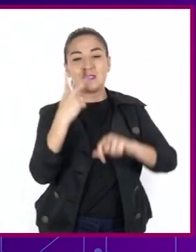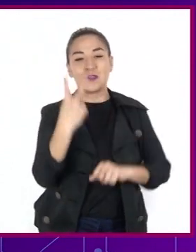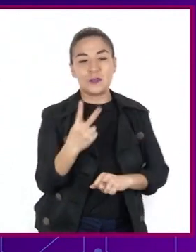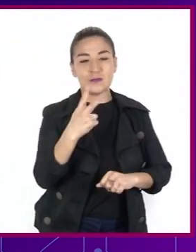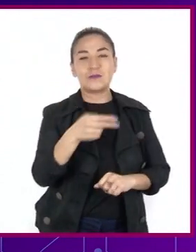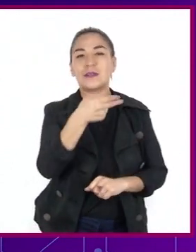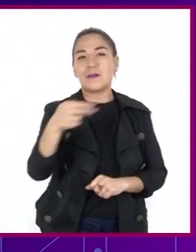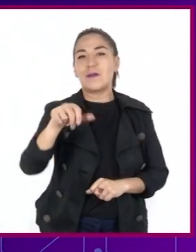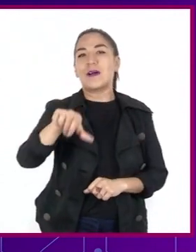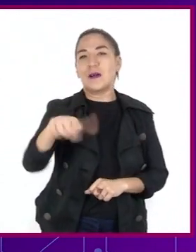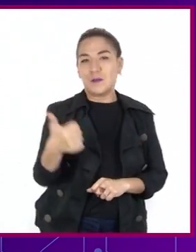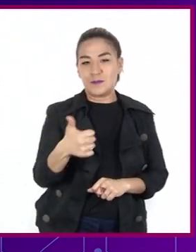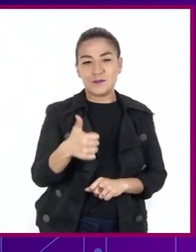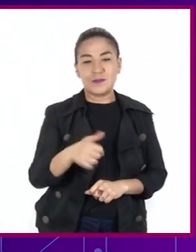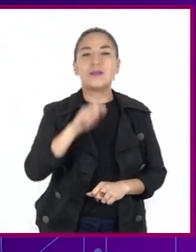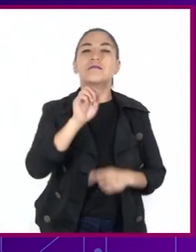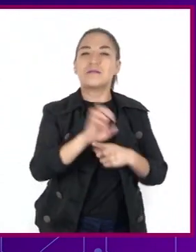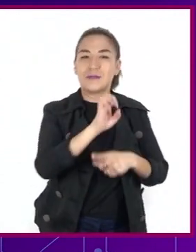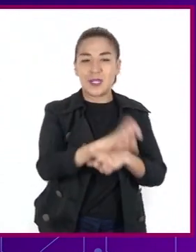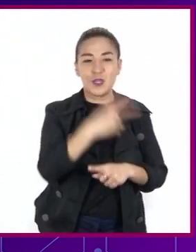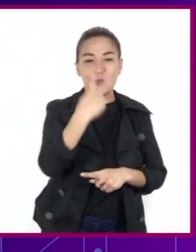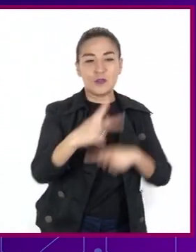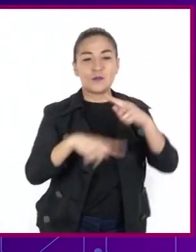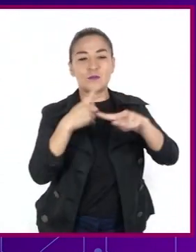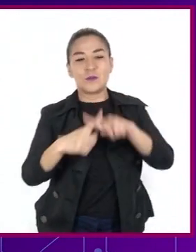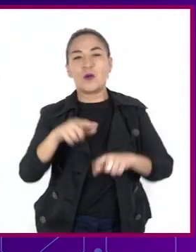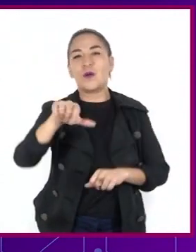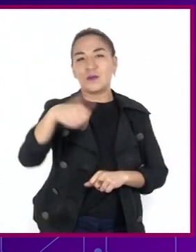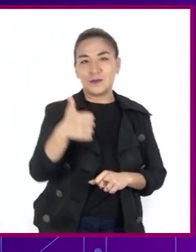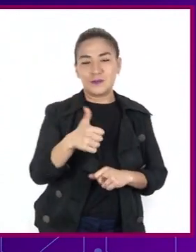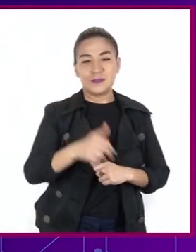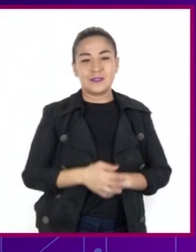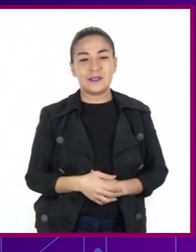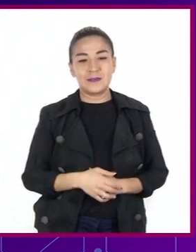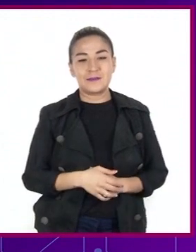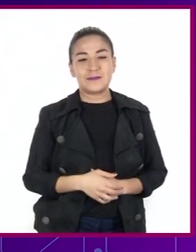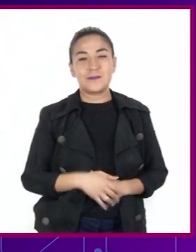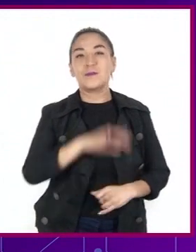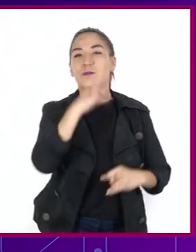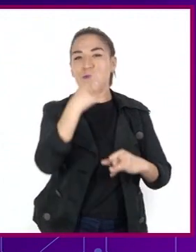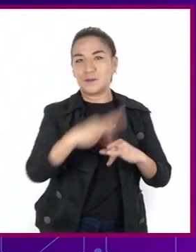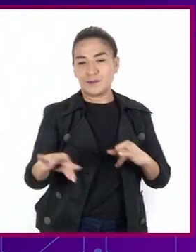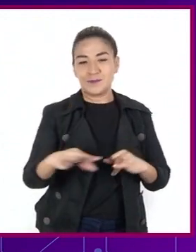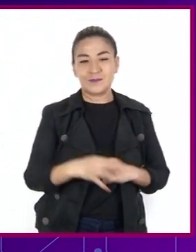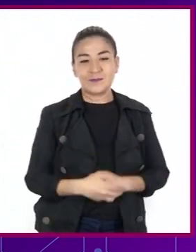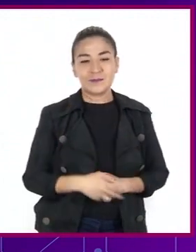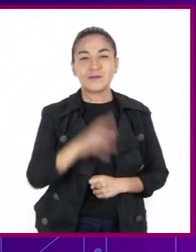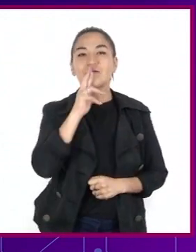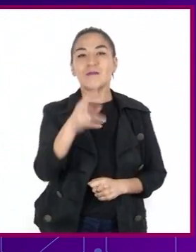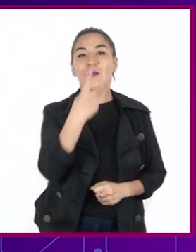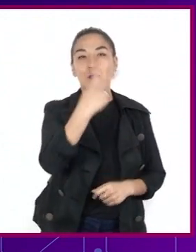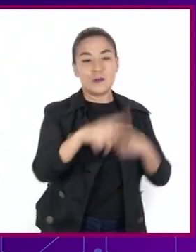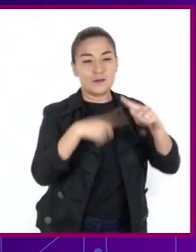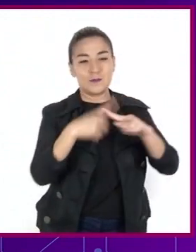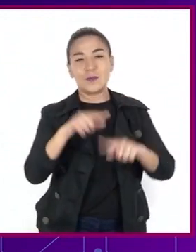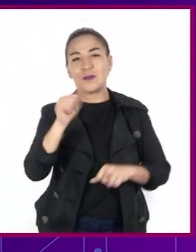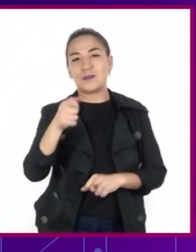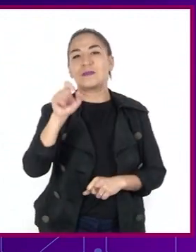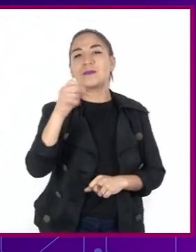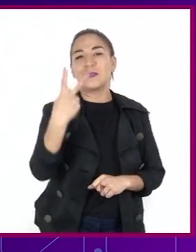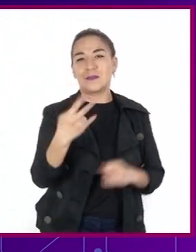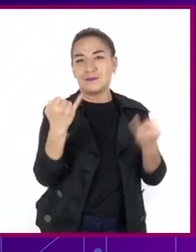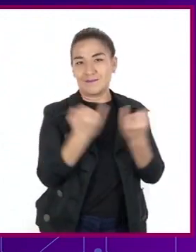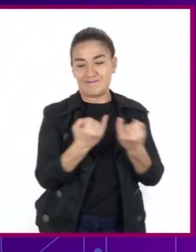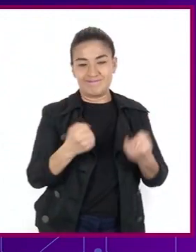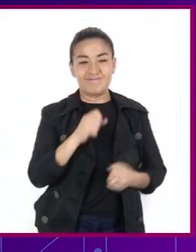2 es igual a 11, entonces tenemos que 2 va a multiplicar a 11. Finalmente, 2 por 11 es igual a 22.